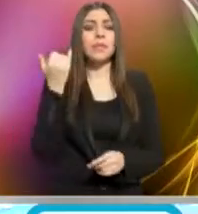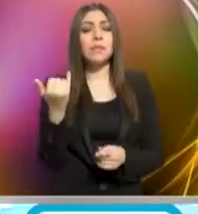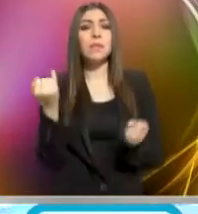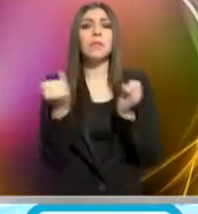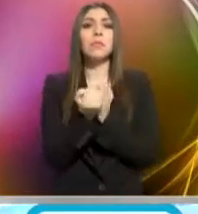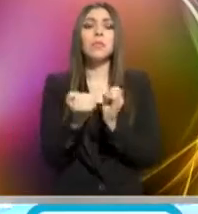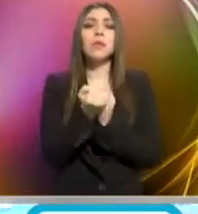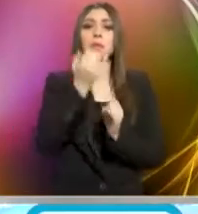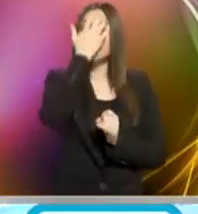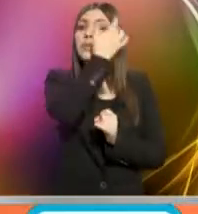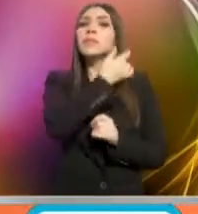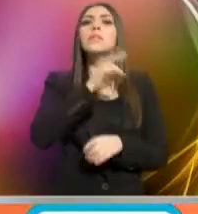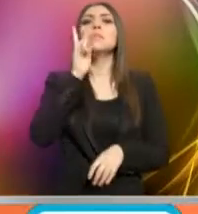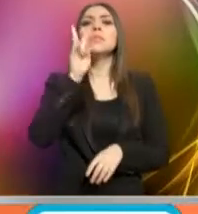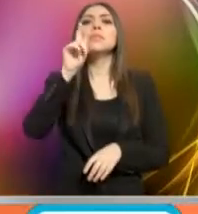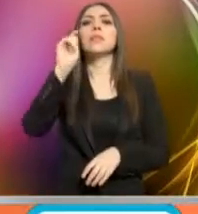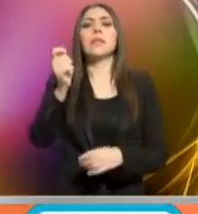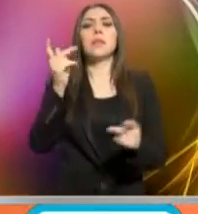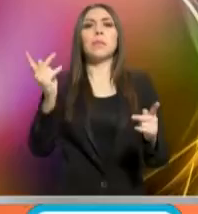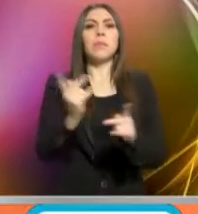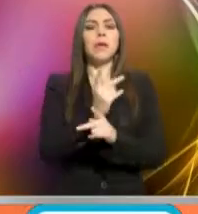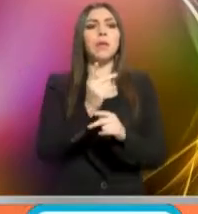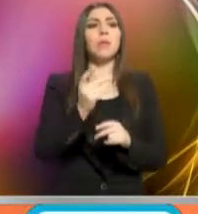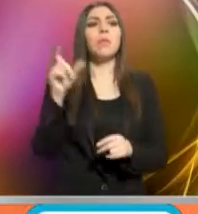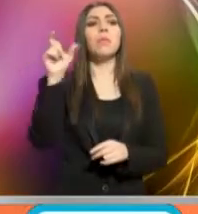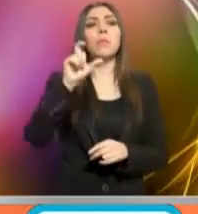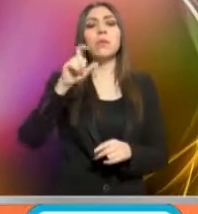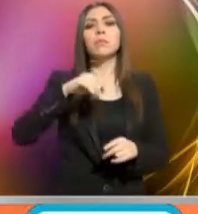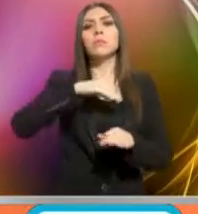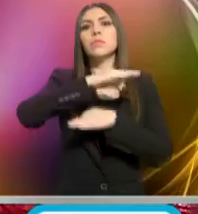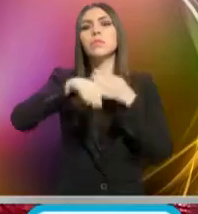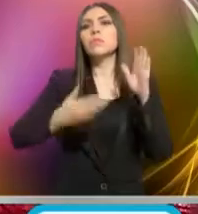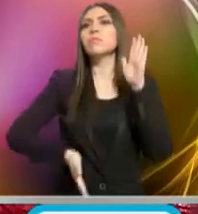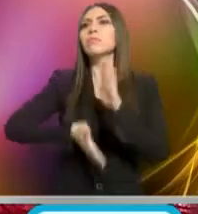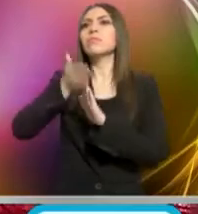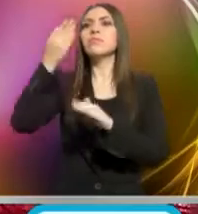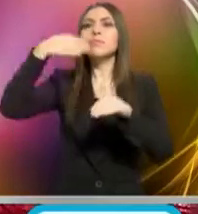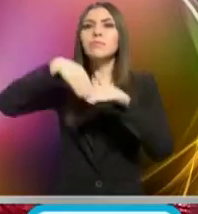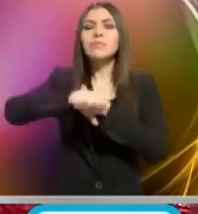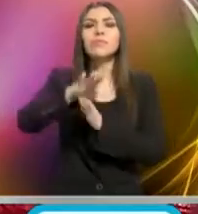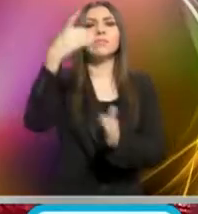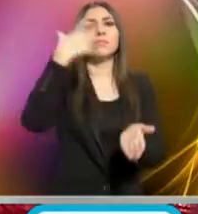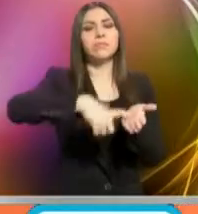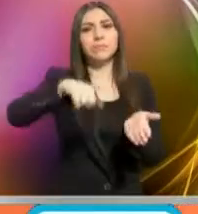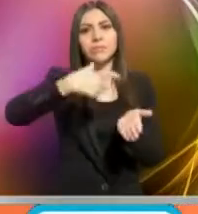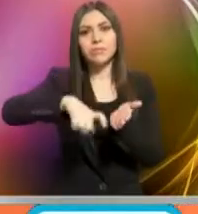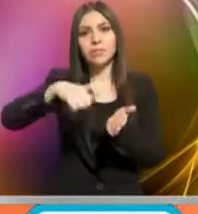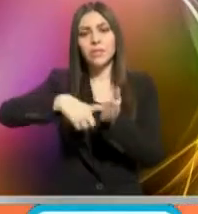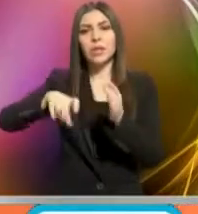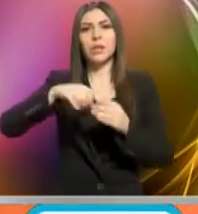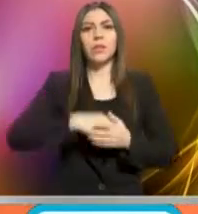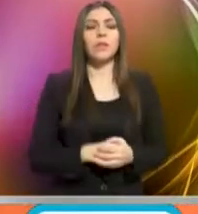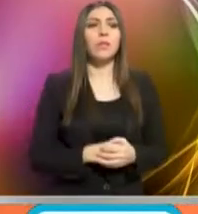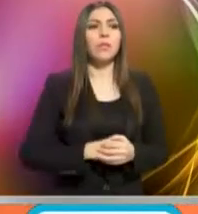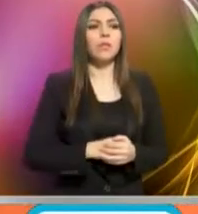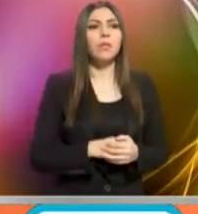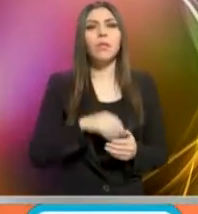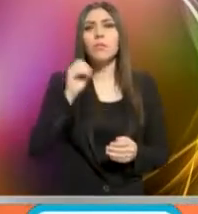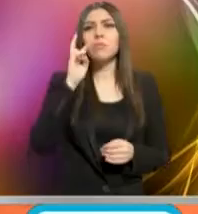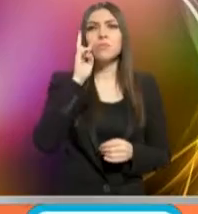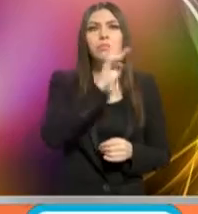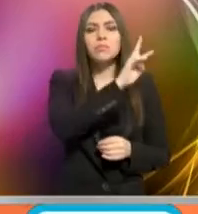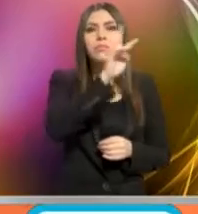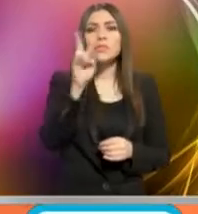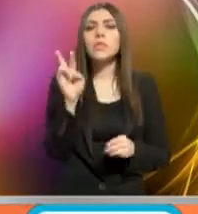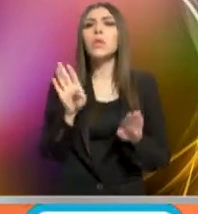ver el comportamiento que estamos teniendo a la hora que nosotros vamos a las tiendas o vemos y planeamos, ¿no? Y